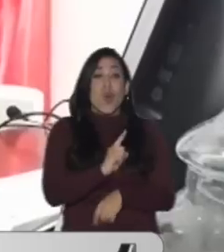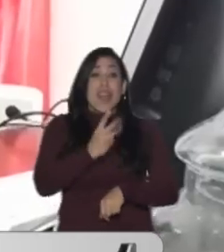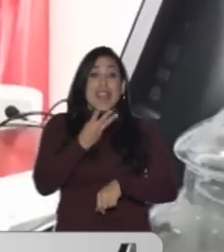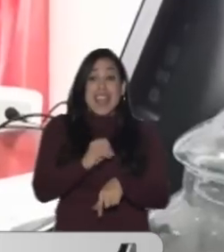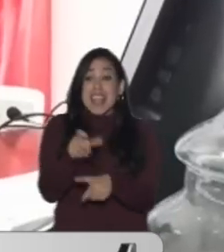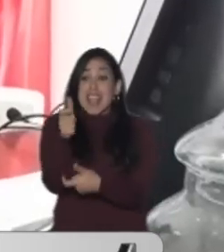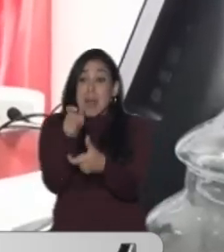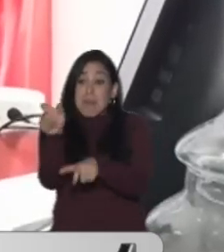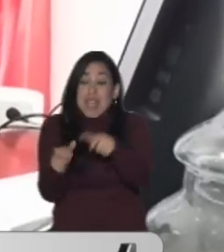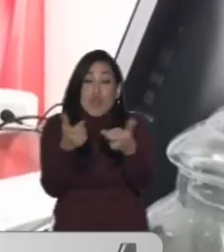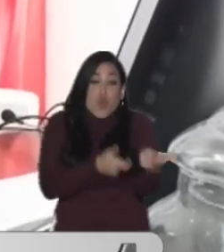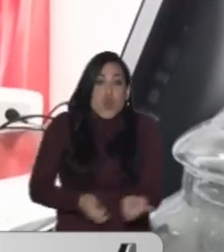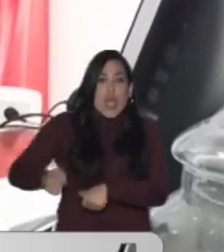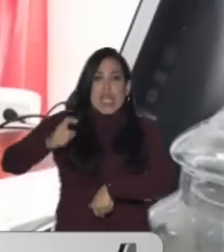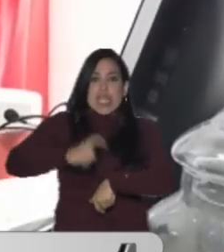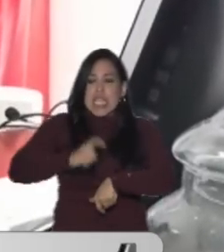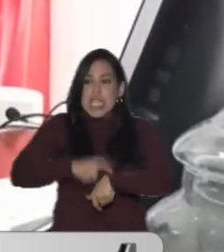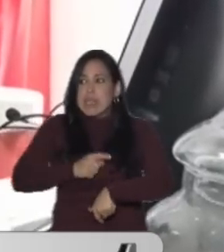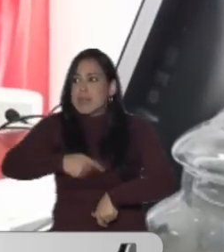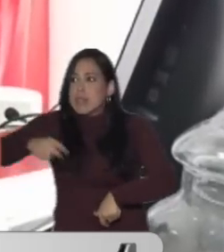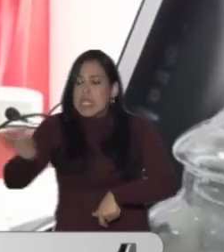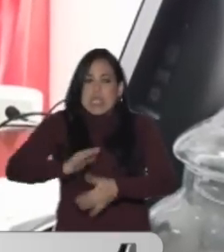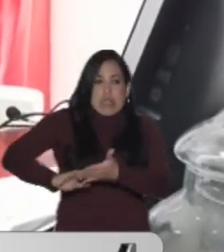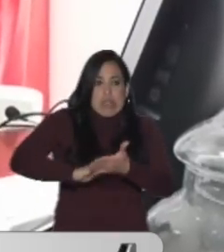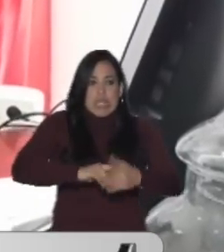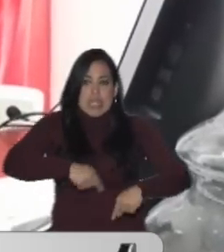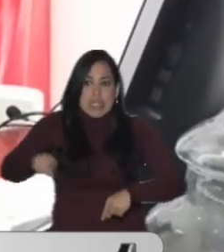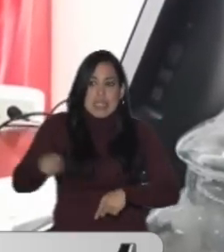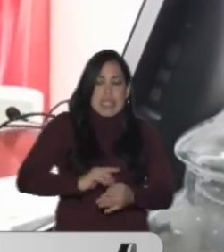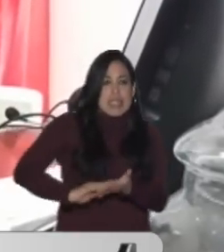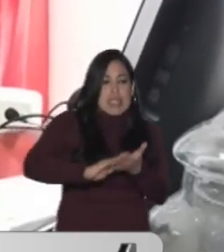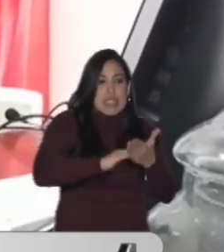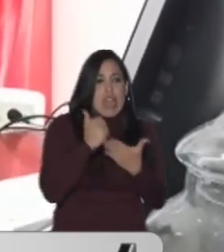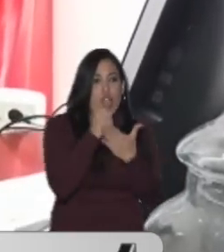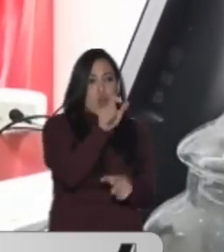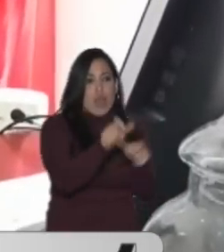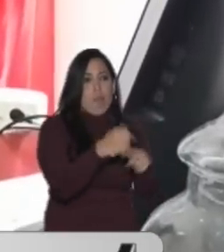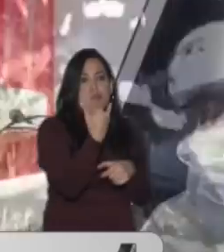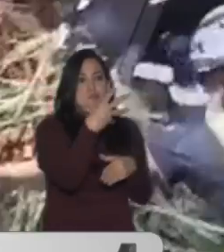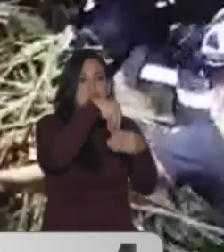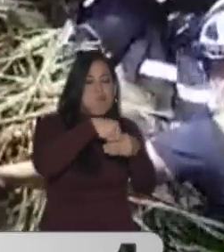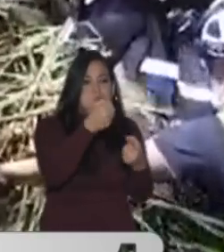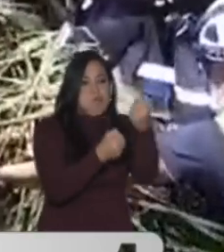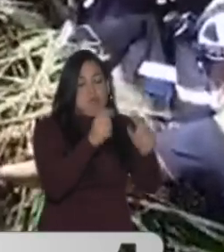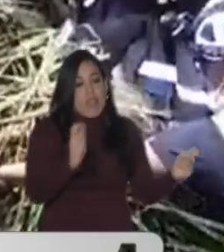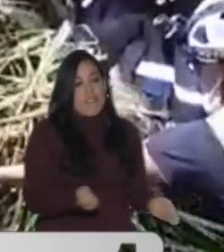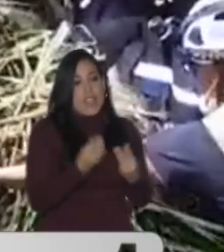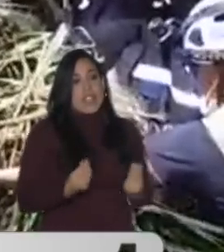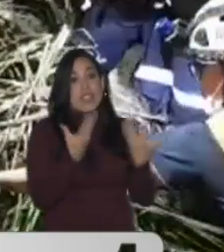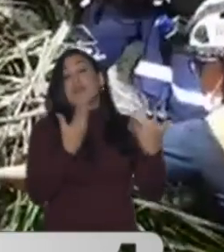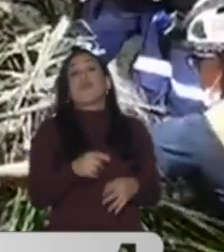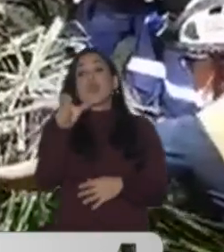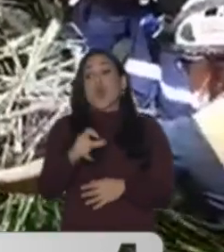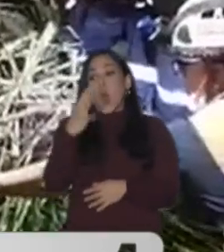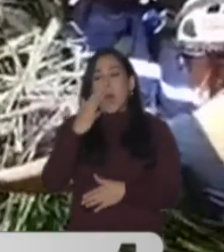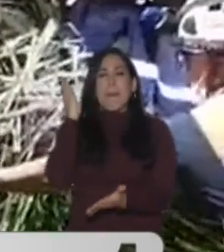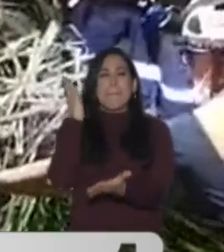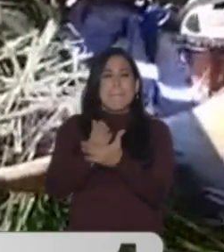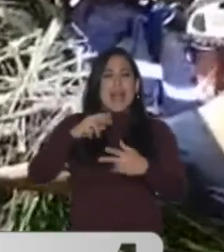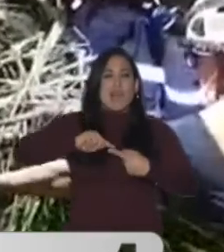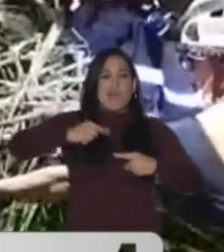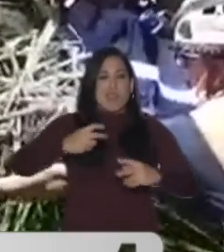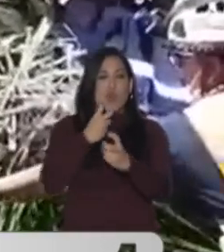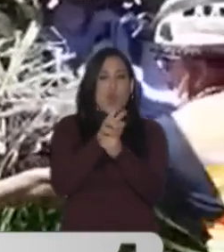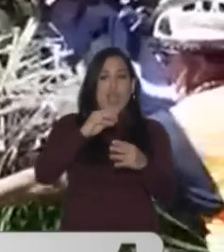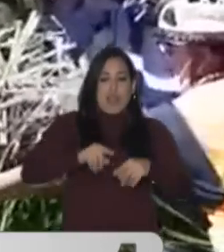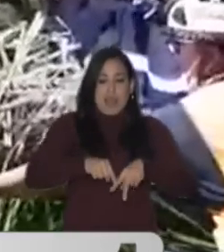30 bomberos durante este tiempo realizaron este tipo de rescate para poder ayudar a esta persona y sacarla con vida. El hombre sufrió fracturas en sus